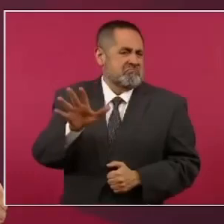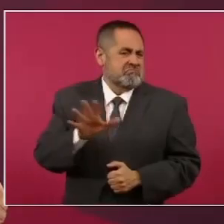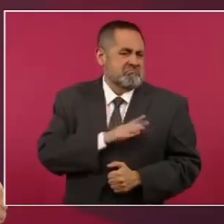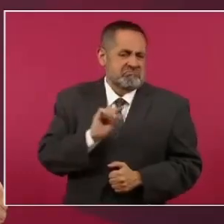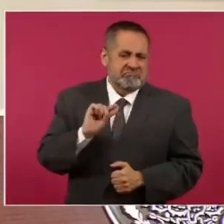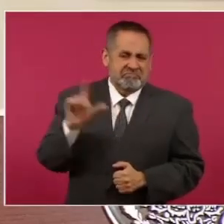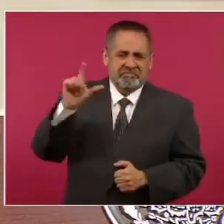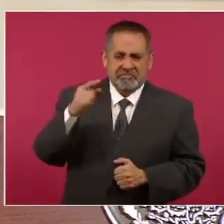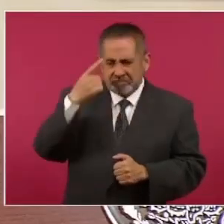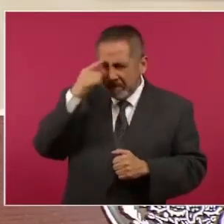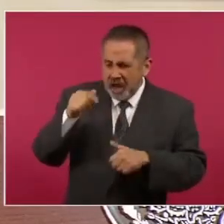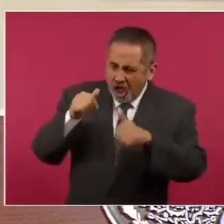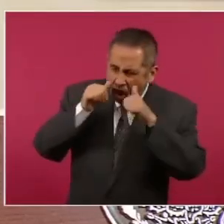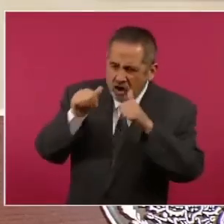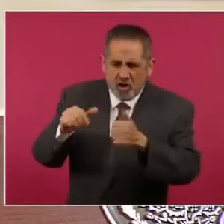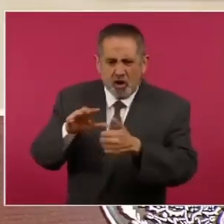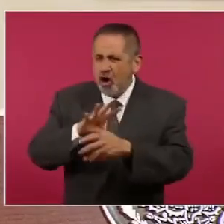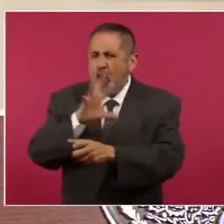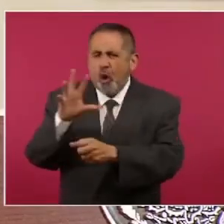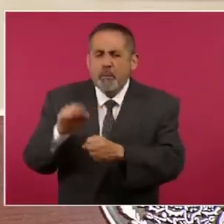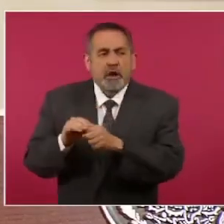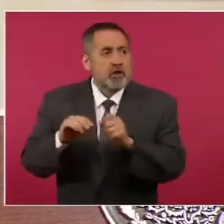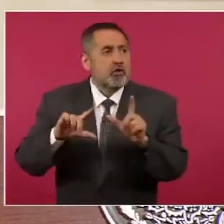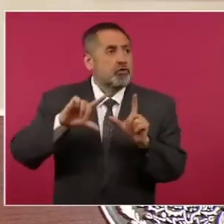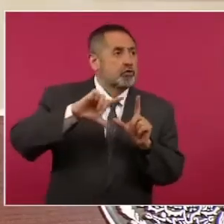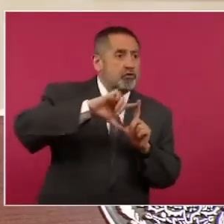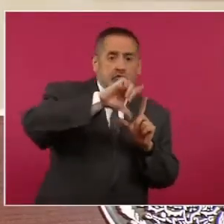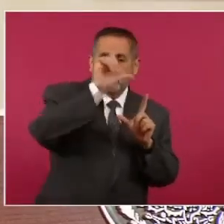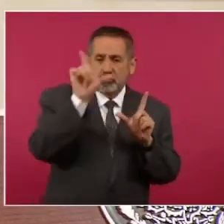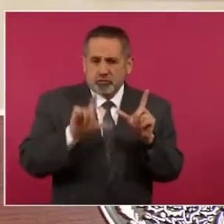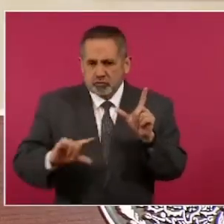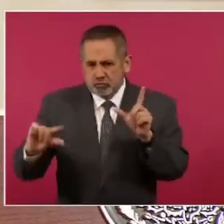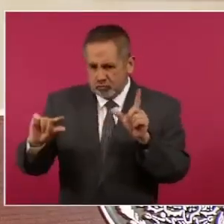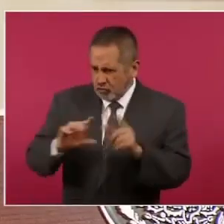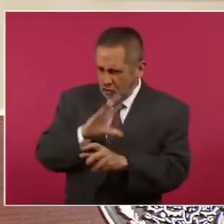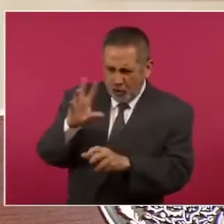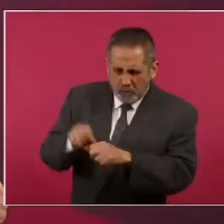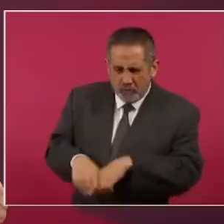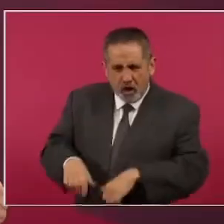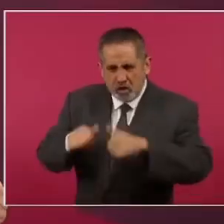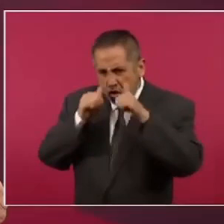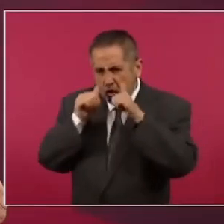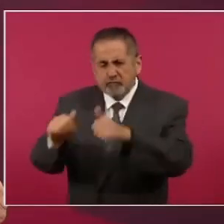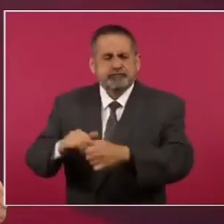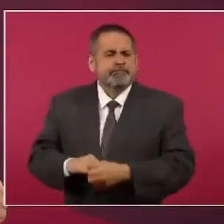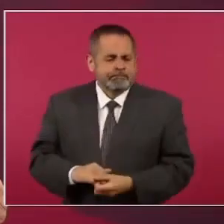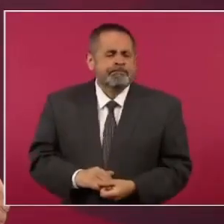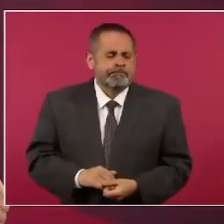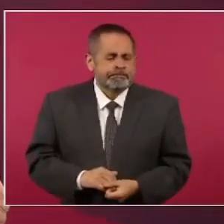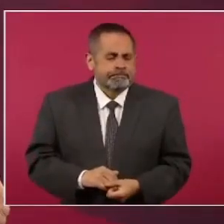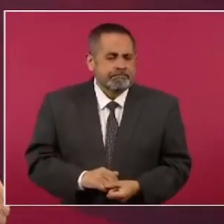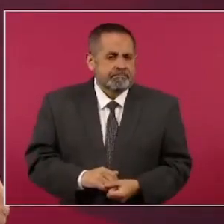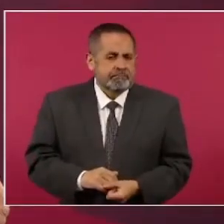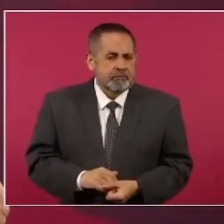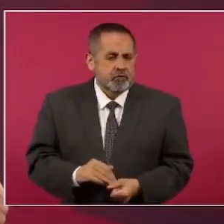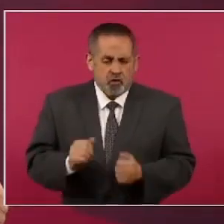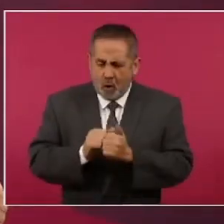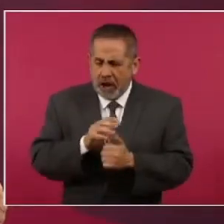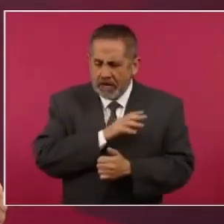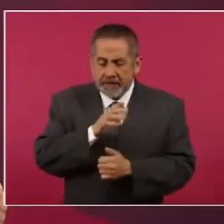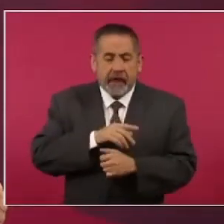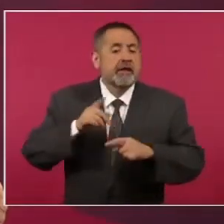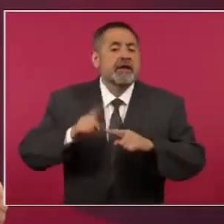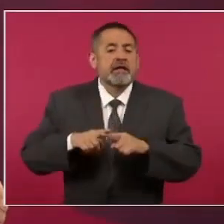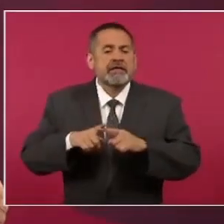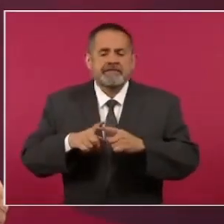en todo el país. Y esto tiene que ver con una